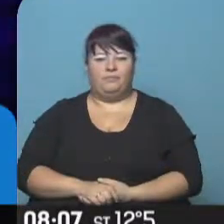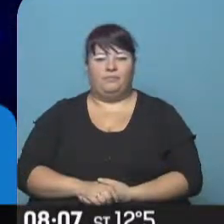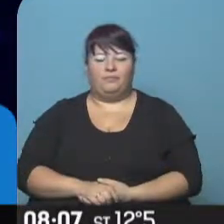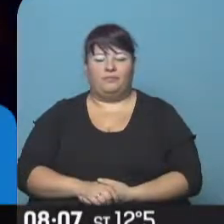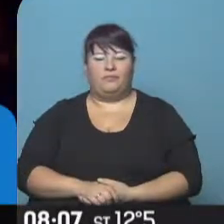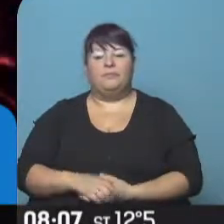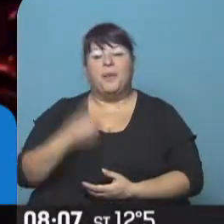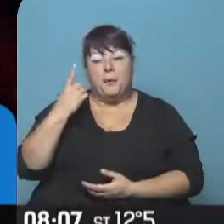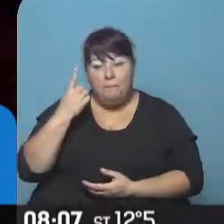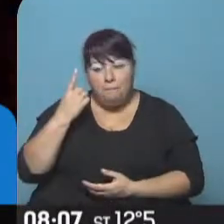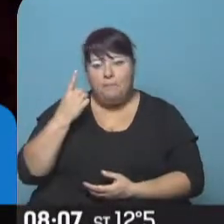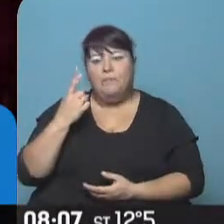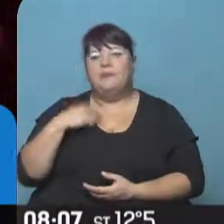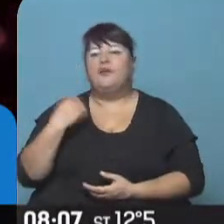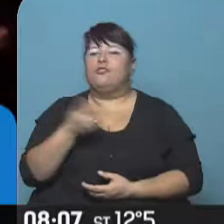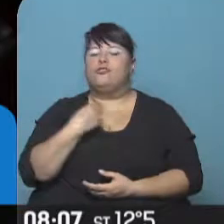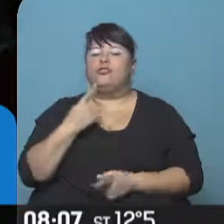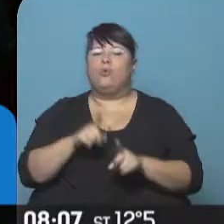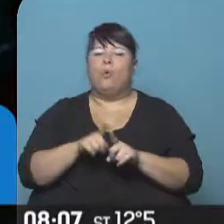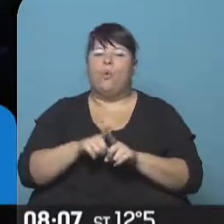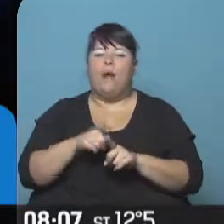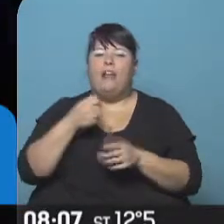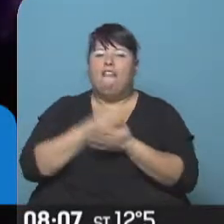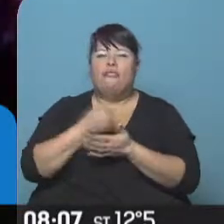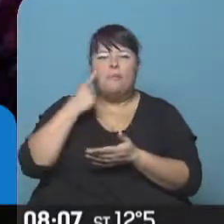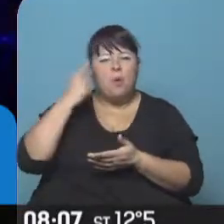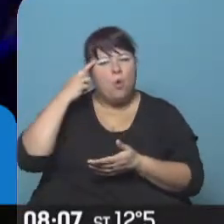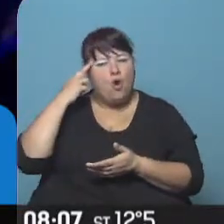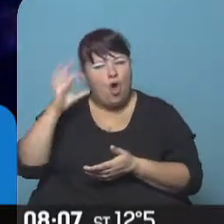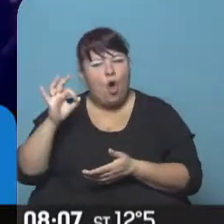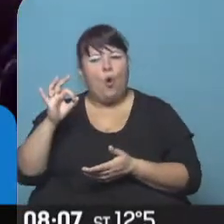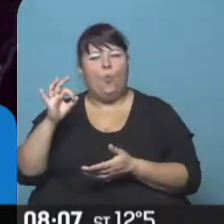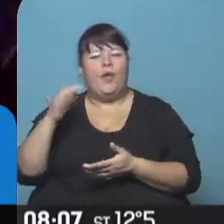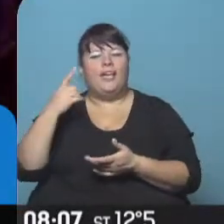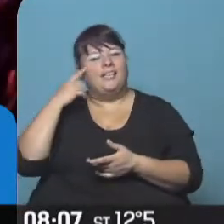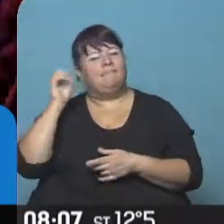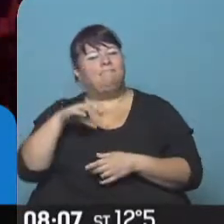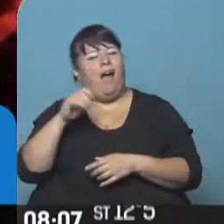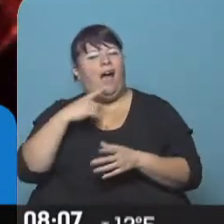Al principio, nosotros, fines de los 90, había muchísimo más prejuicio.